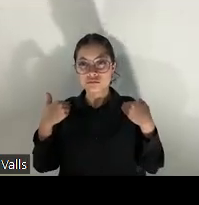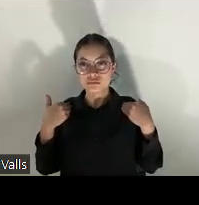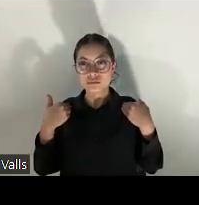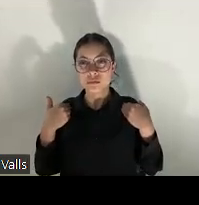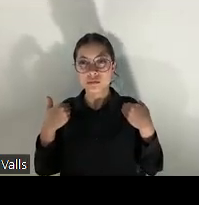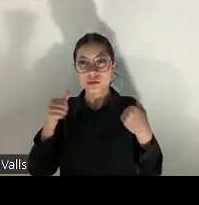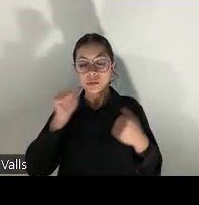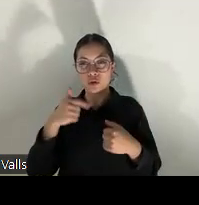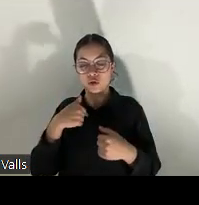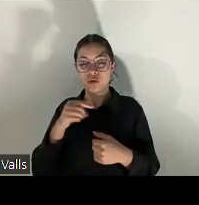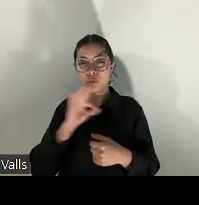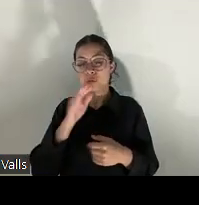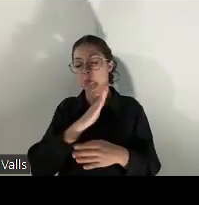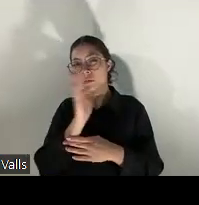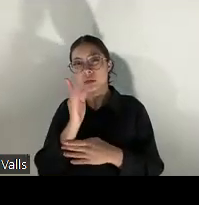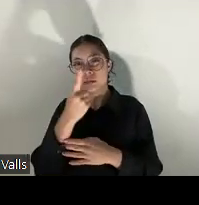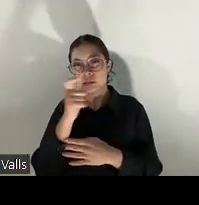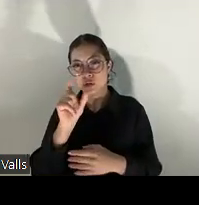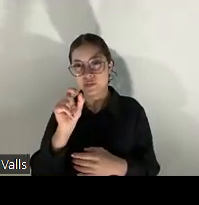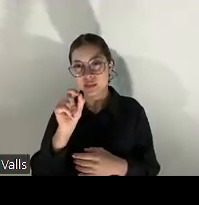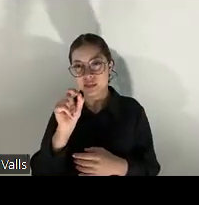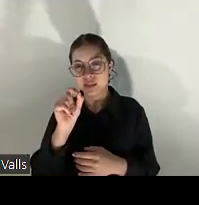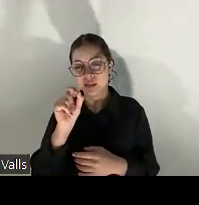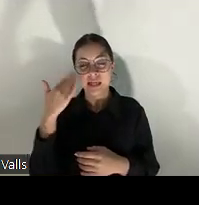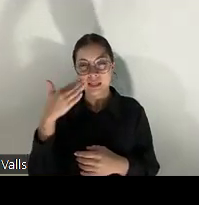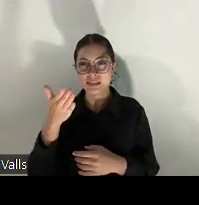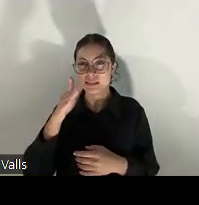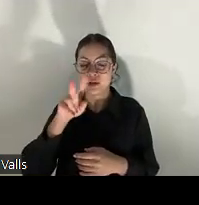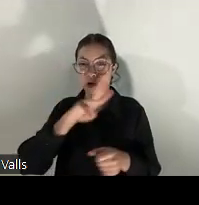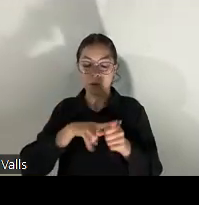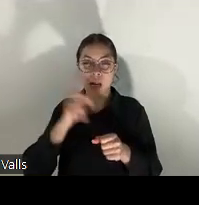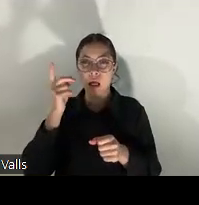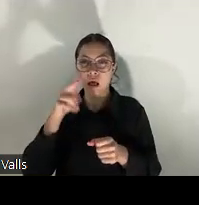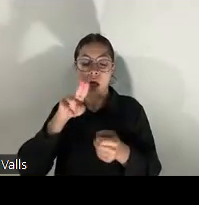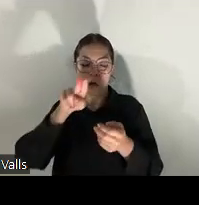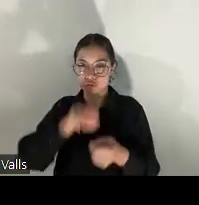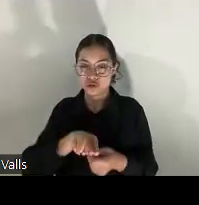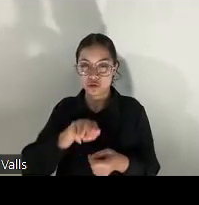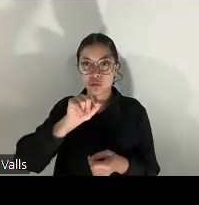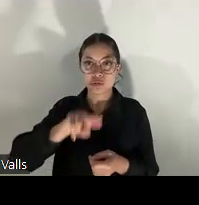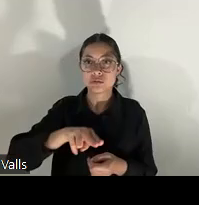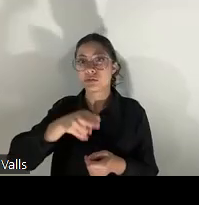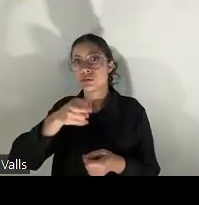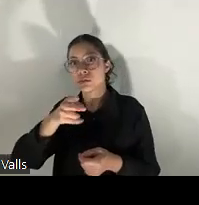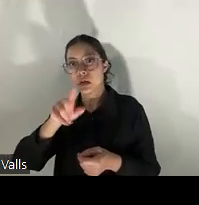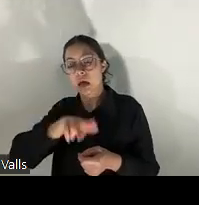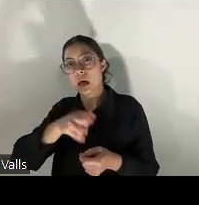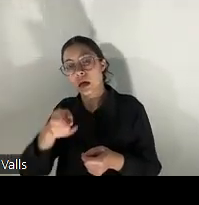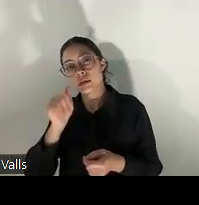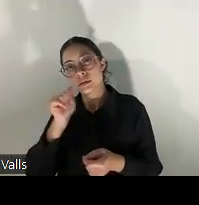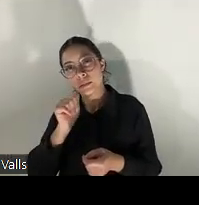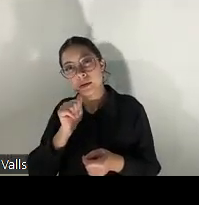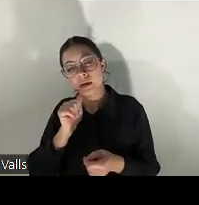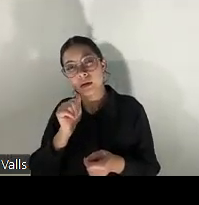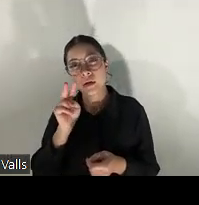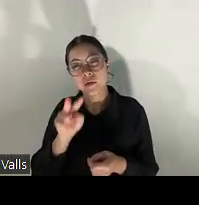a 120 grados, es decir, si lo teníamos acostado, llegamos a perpendicular a la superficie de exploración y si